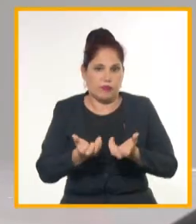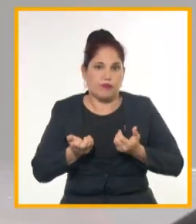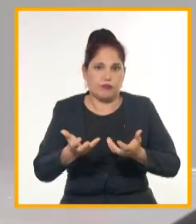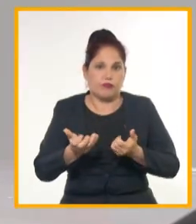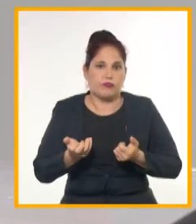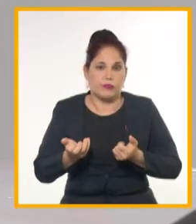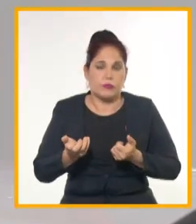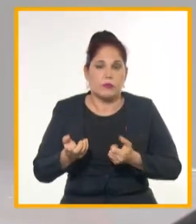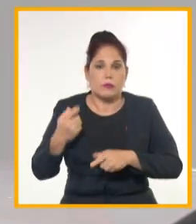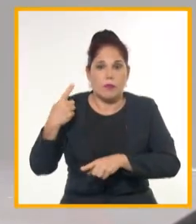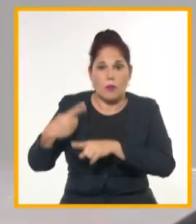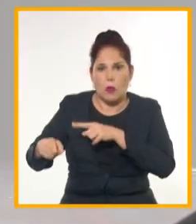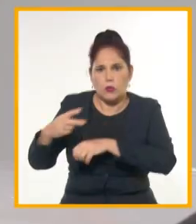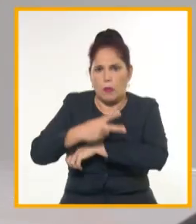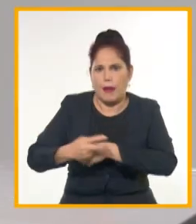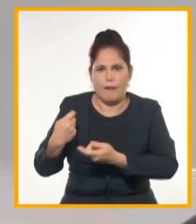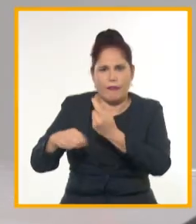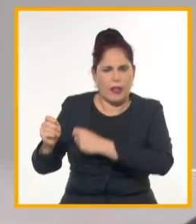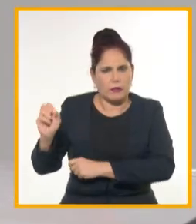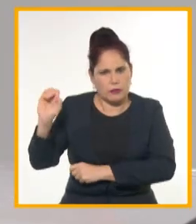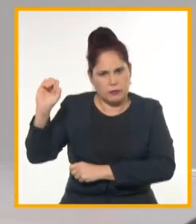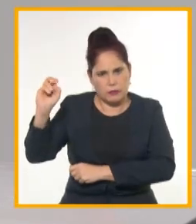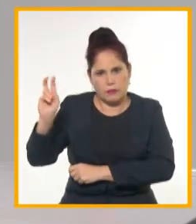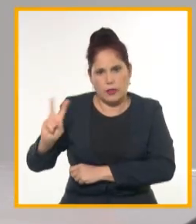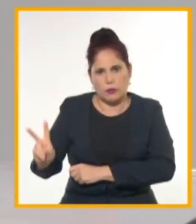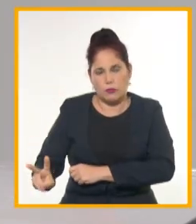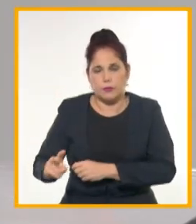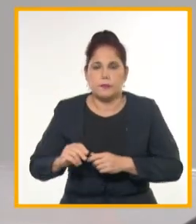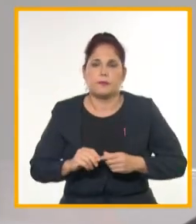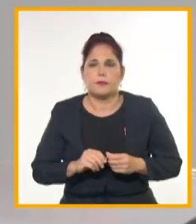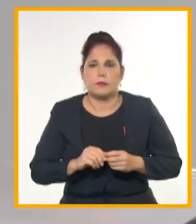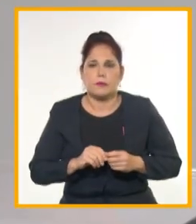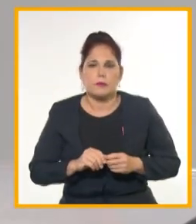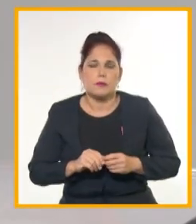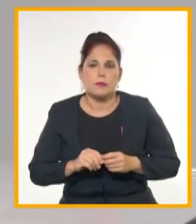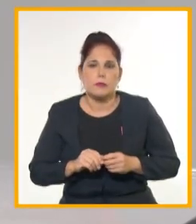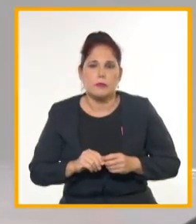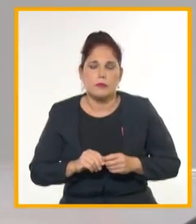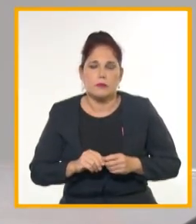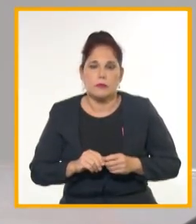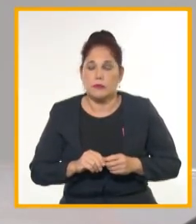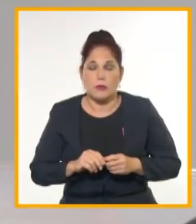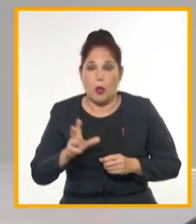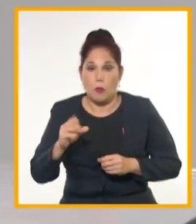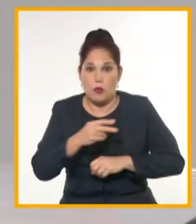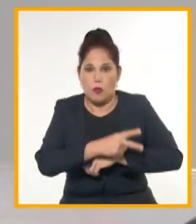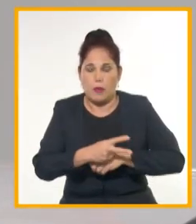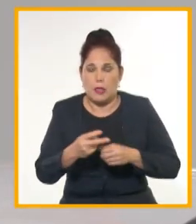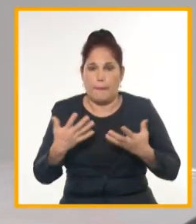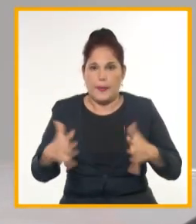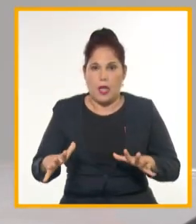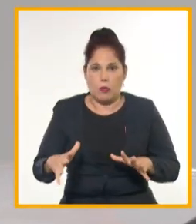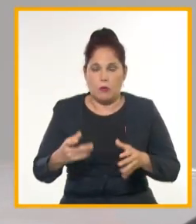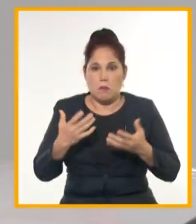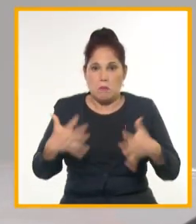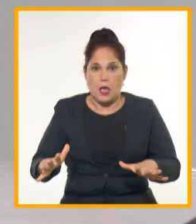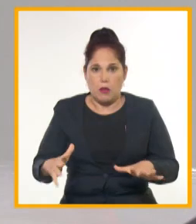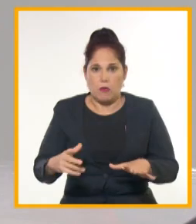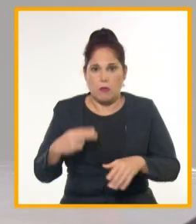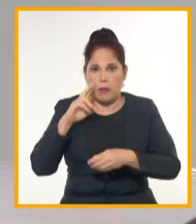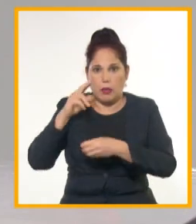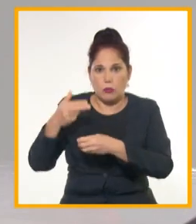el reporte algunas de las consecuencias, casi todas las reacciones de pánico, digamos así. También yo estuve leyendo que